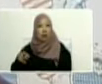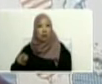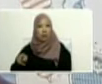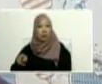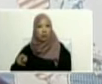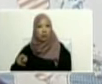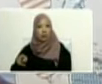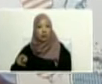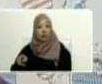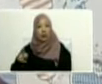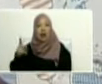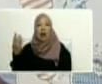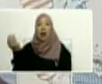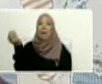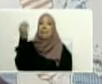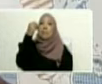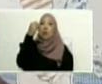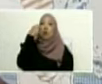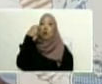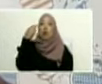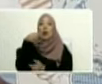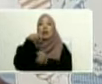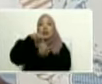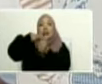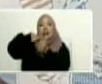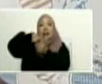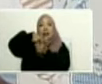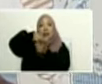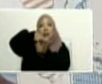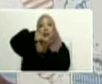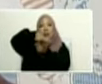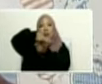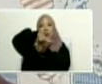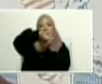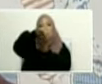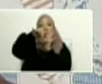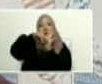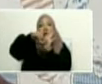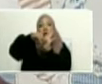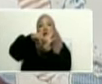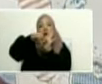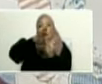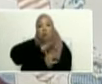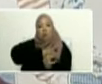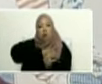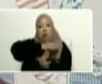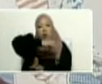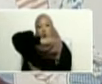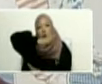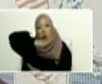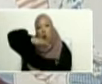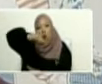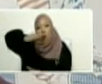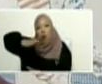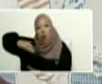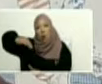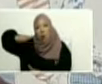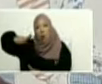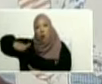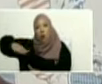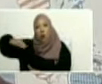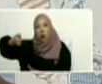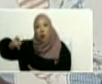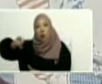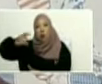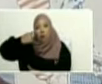Pero van más allá. Aquí está el Delta Amacuro. Y aquí está nuestro mar. Todo este es nuestro mar. Bien